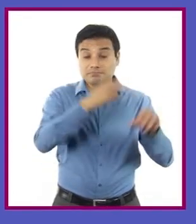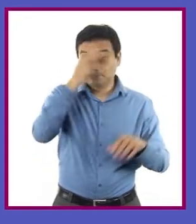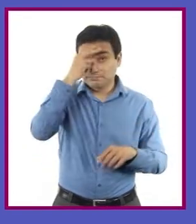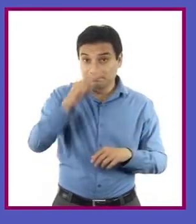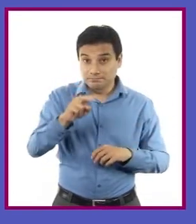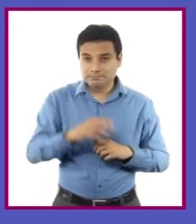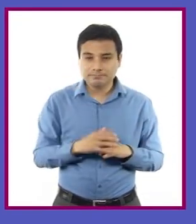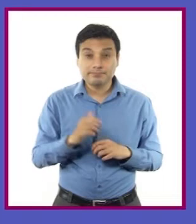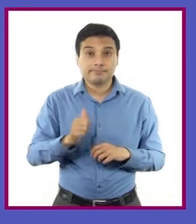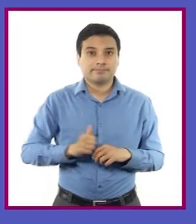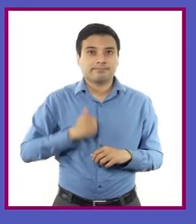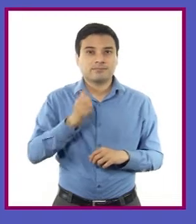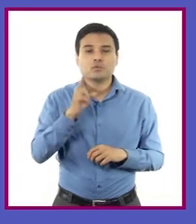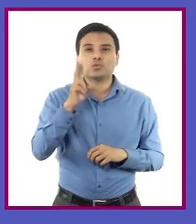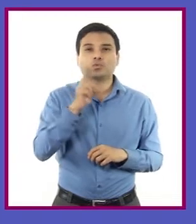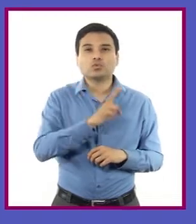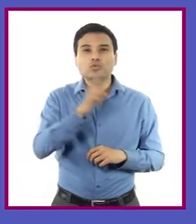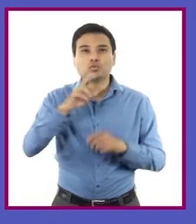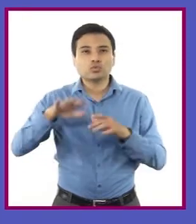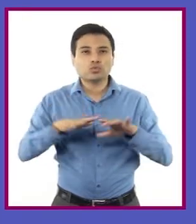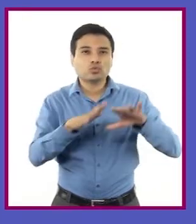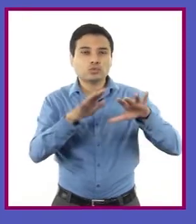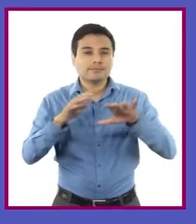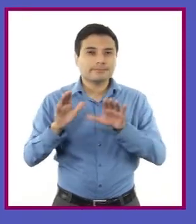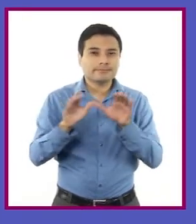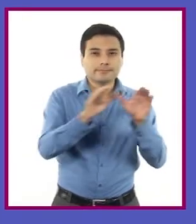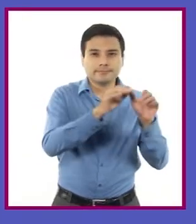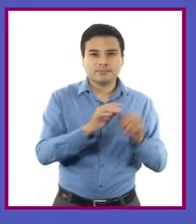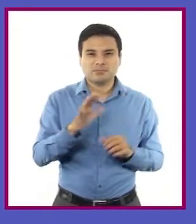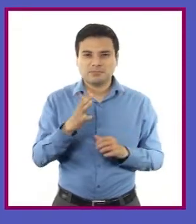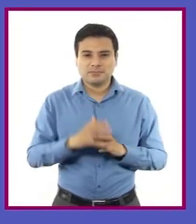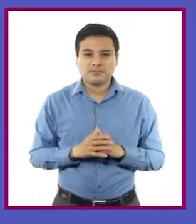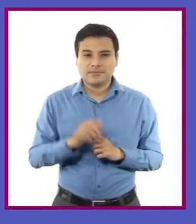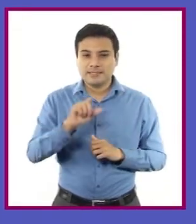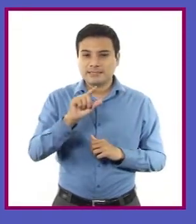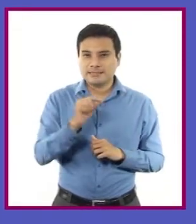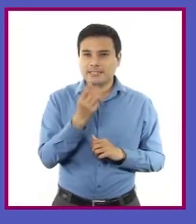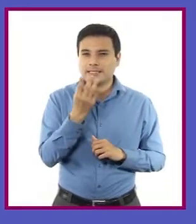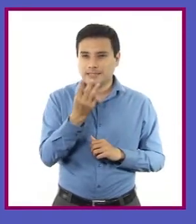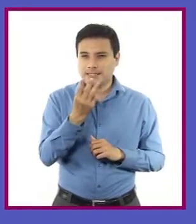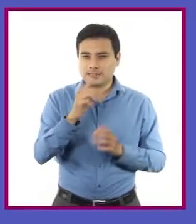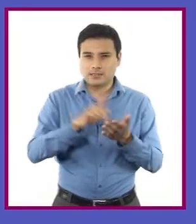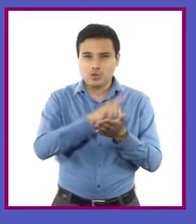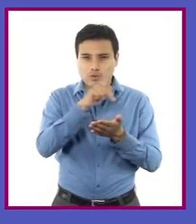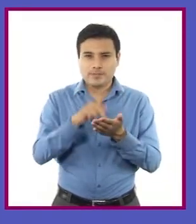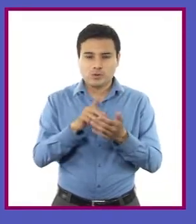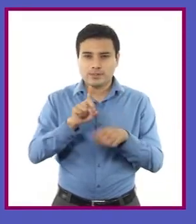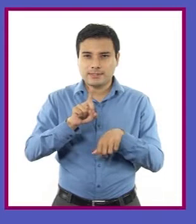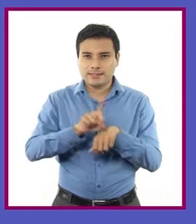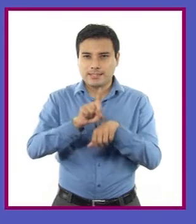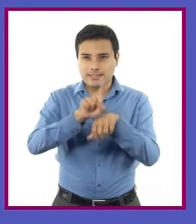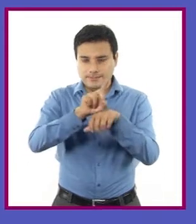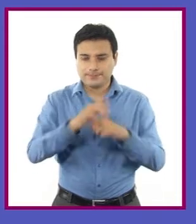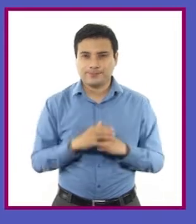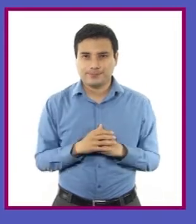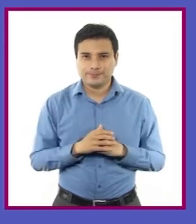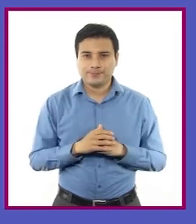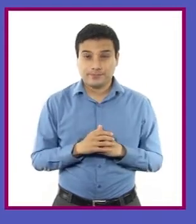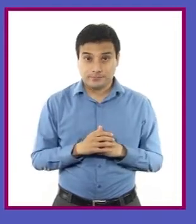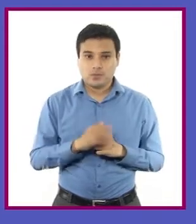las corrientes de aire y viajan, en promedio, 73 kilómetros diarios, pero llegan a recorrer